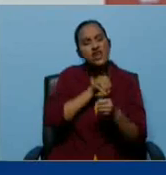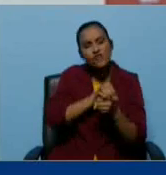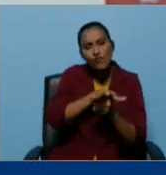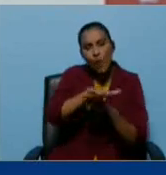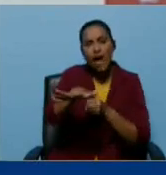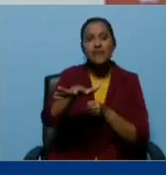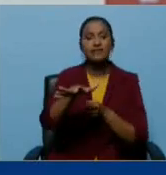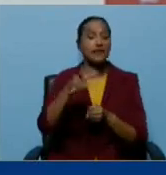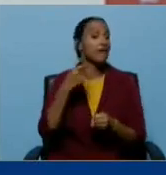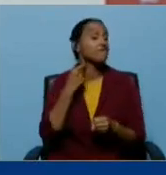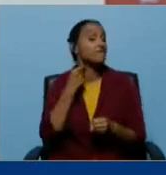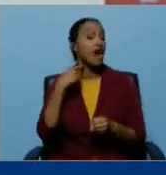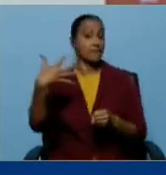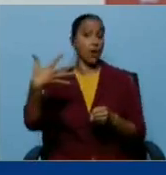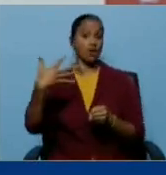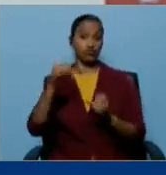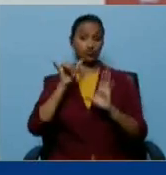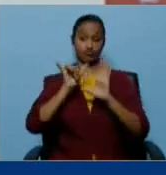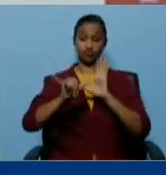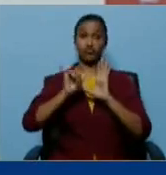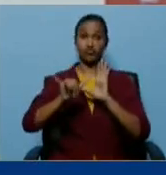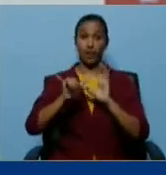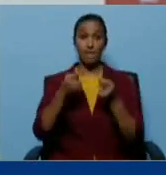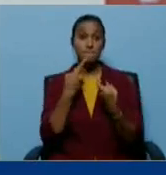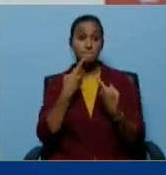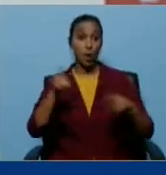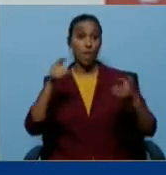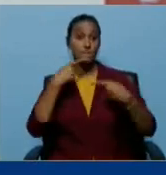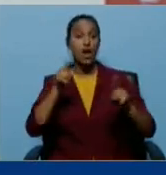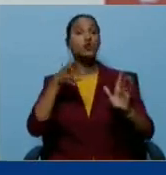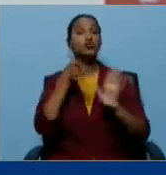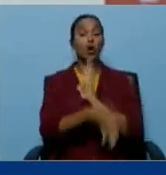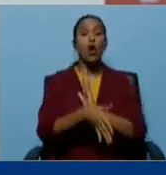se hace la vida publicando historia,